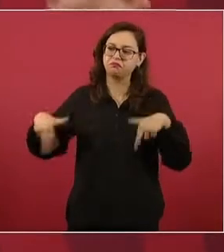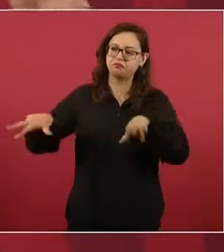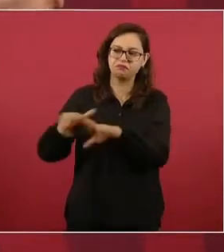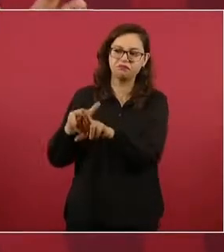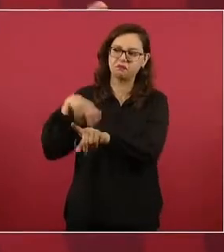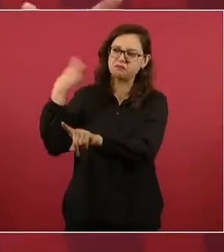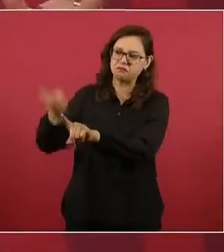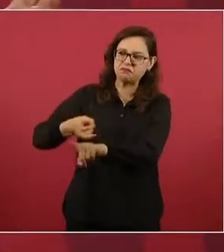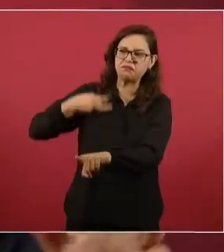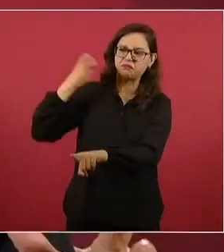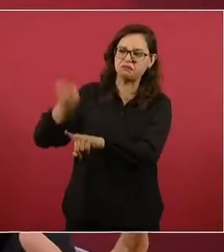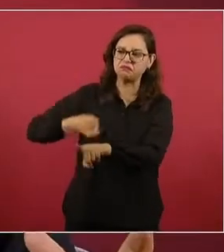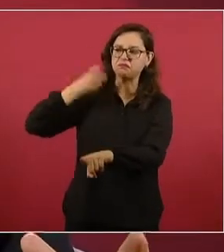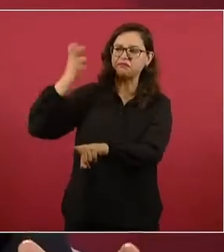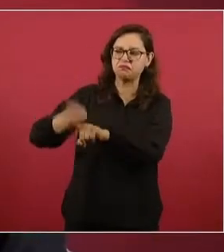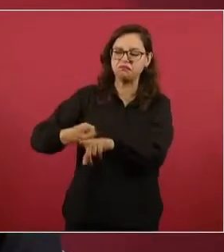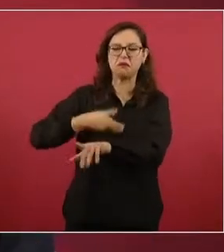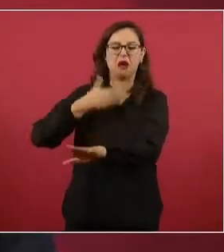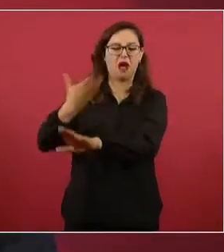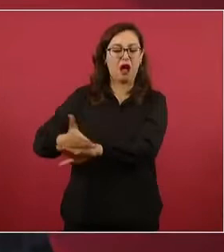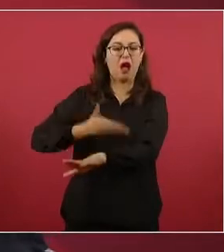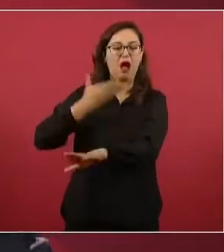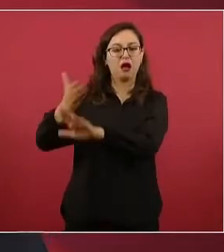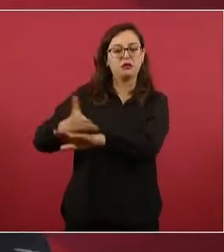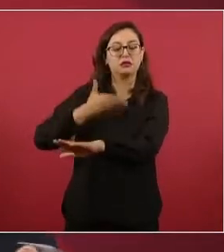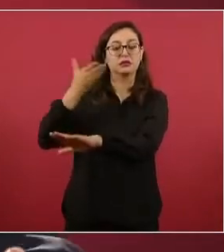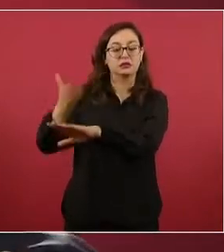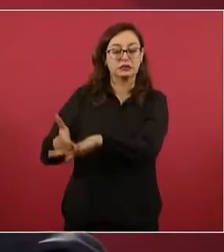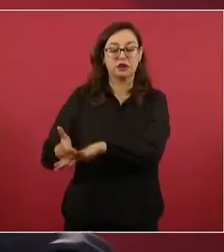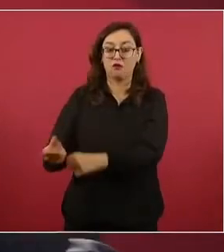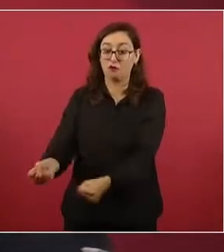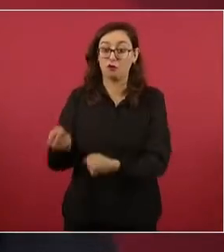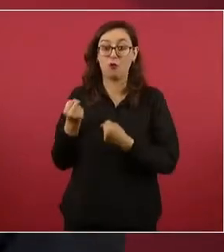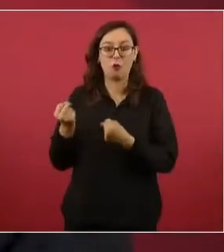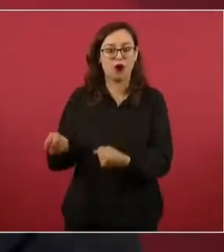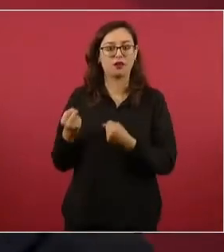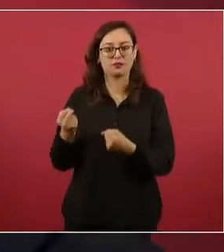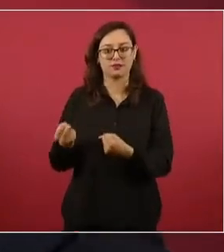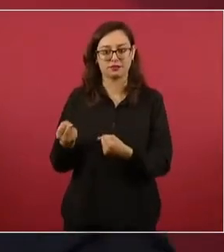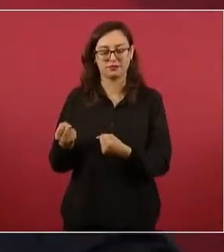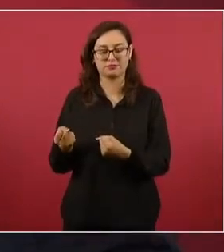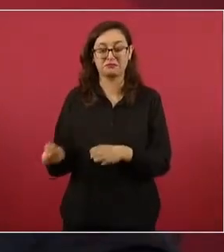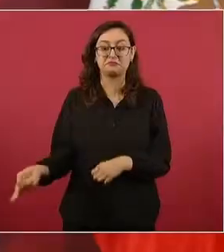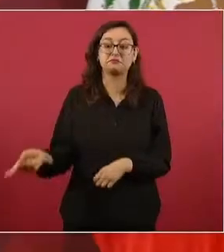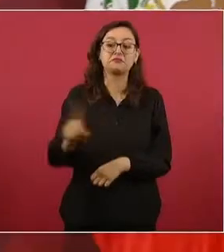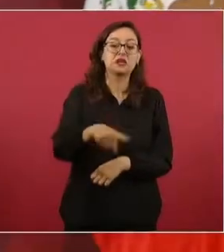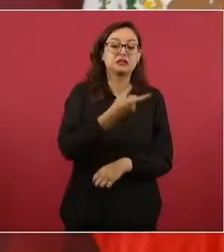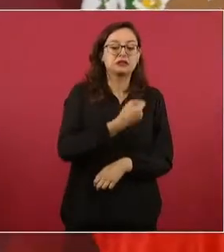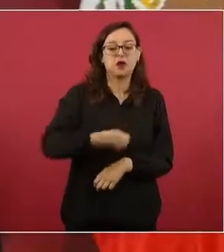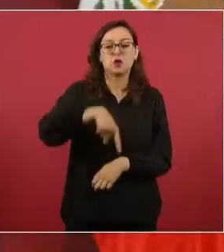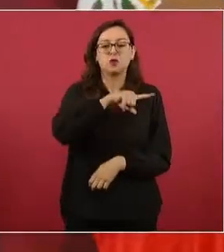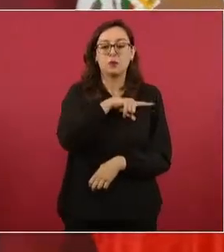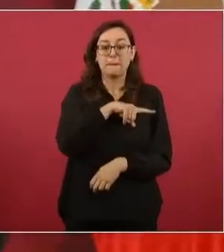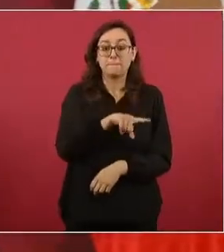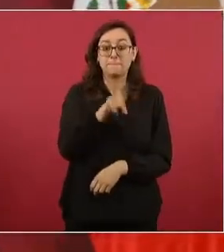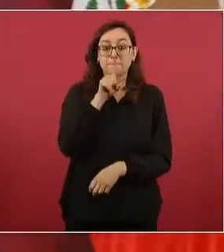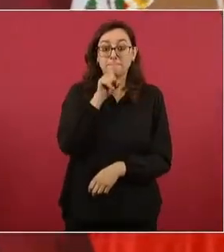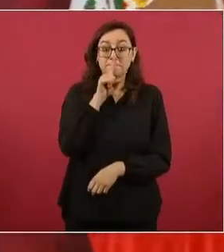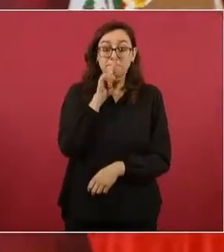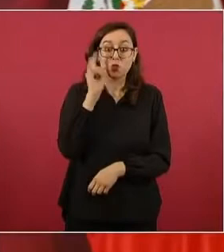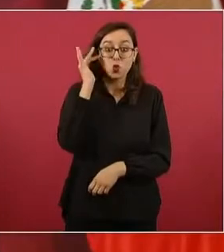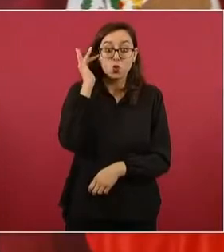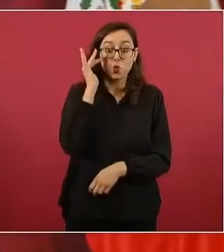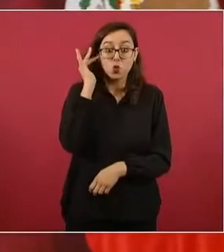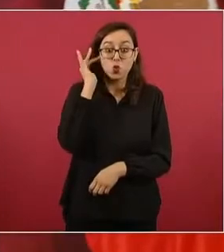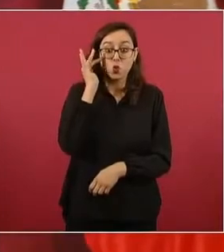también en los medios. Entonces, tenemos el reto, el desafío de levantar